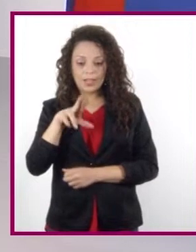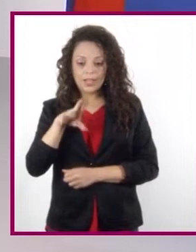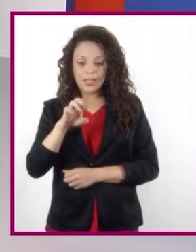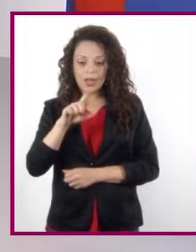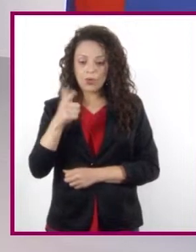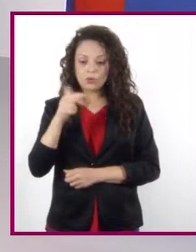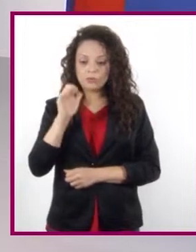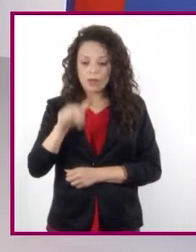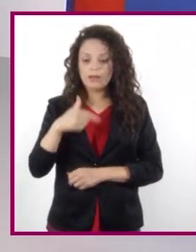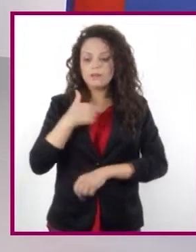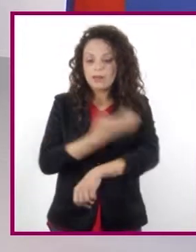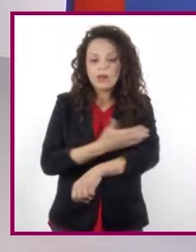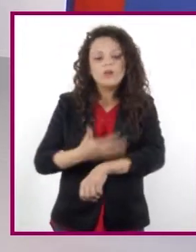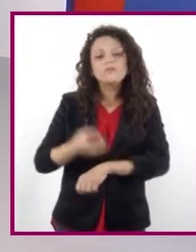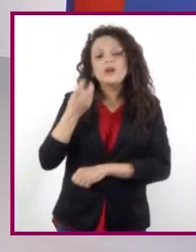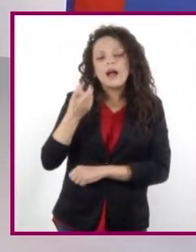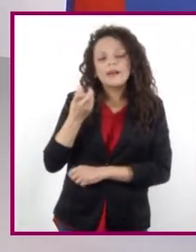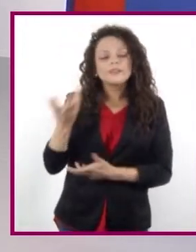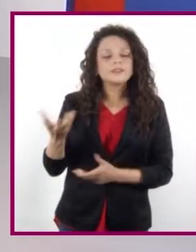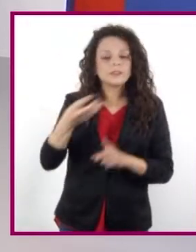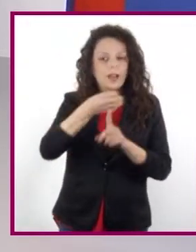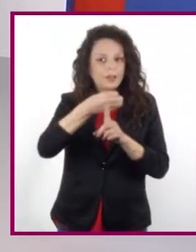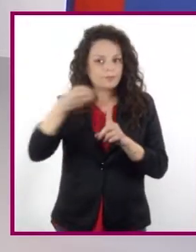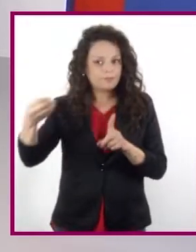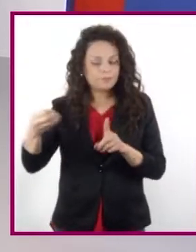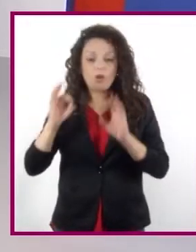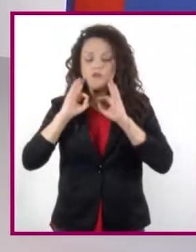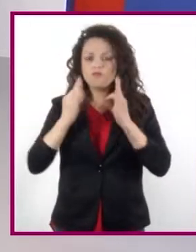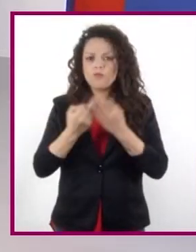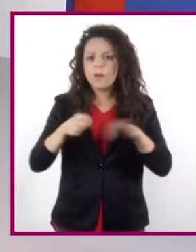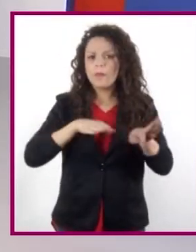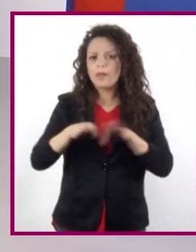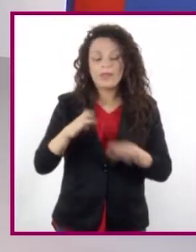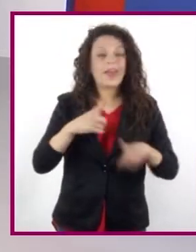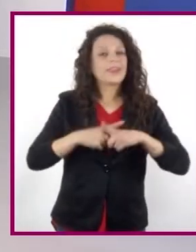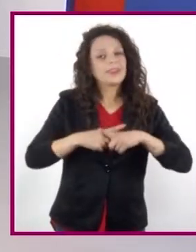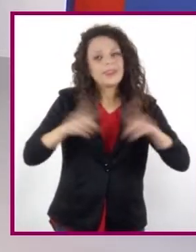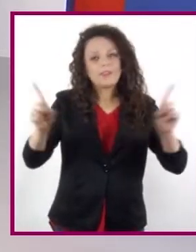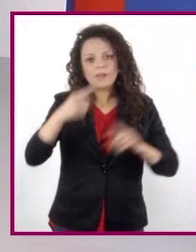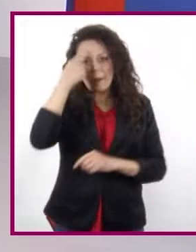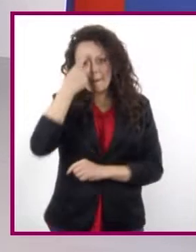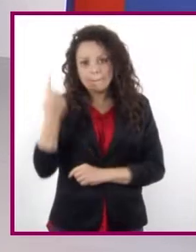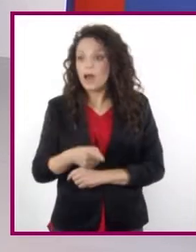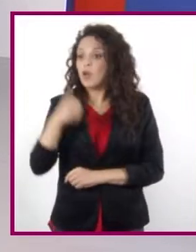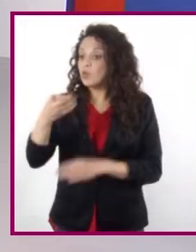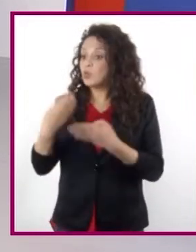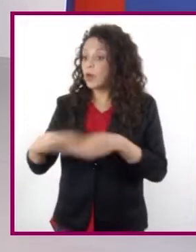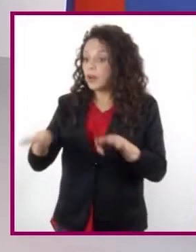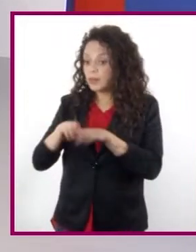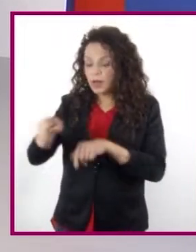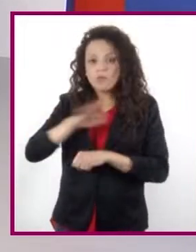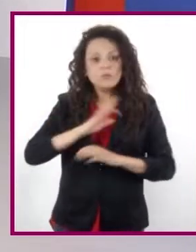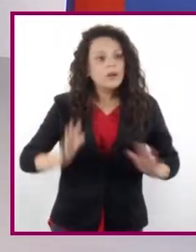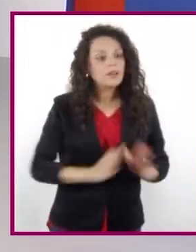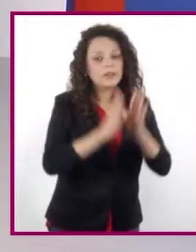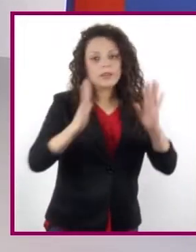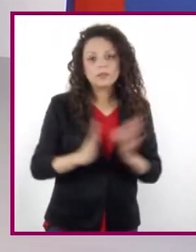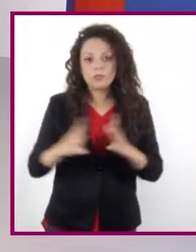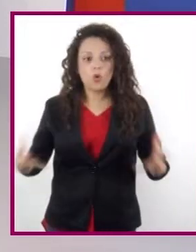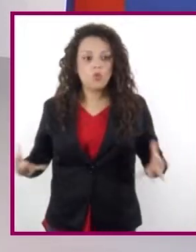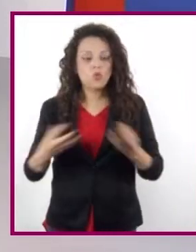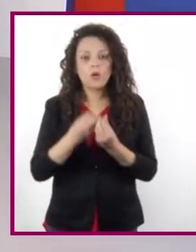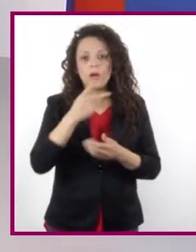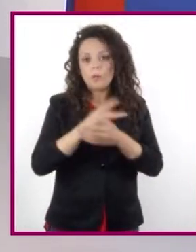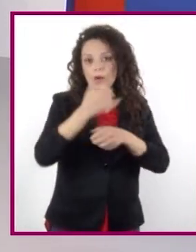sesión. Esta forma de trabajo será diferente para que desde su hogar puedan participar y hacer los proyectos asociados a